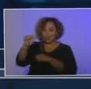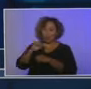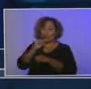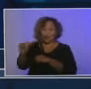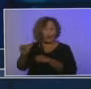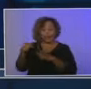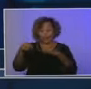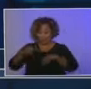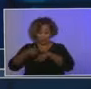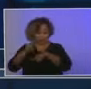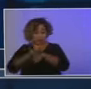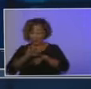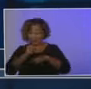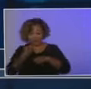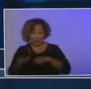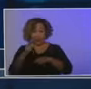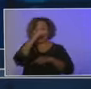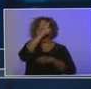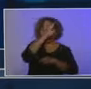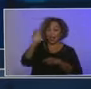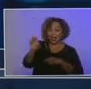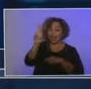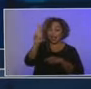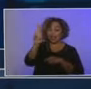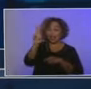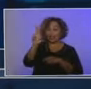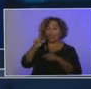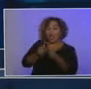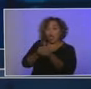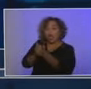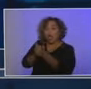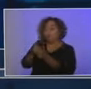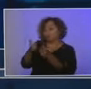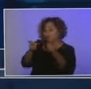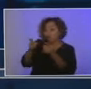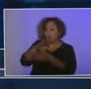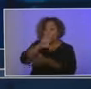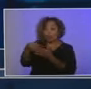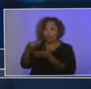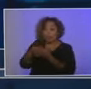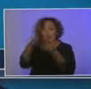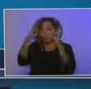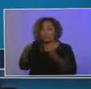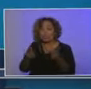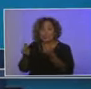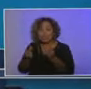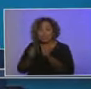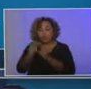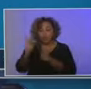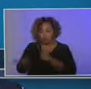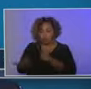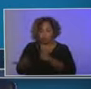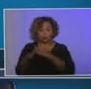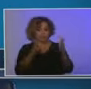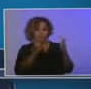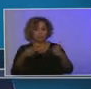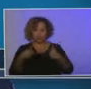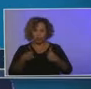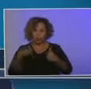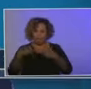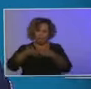Vivienda. Hay una compañía que es la sombra de Vivienda. ¿Quiénes son los que administran todo? Bárbara, voy contigo ahora. Pero fíjate, hoy nos fuimos a la calle un poco a